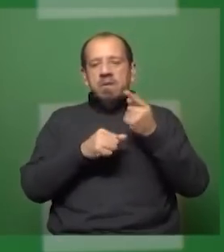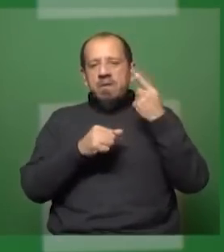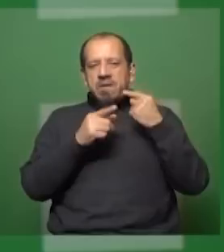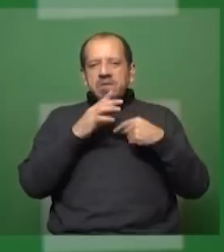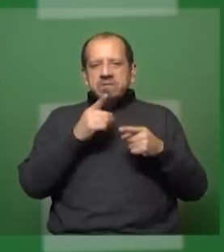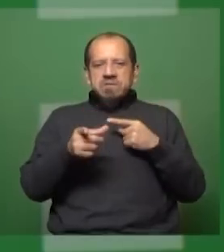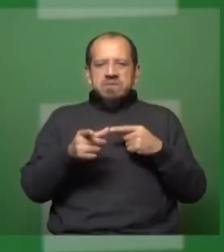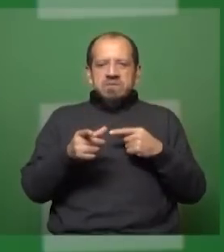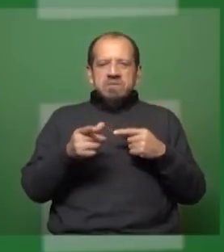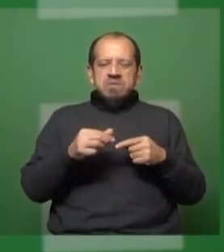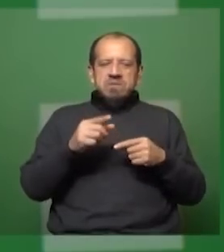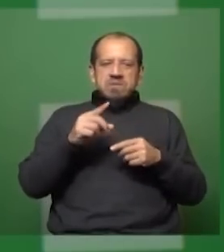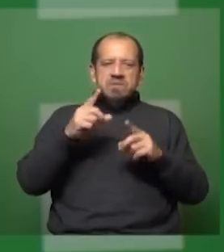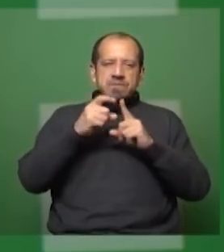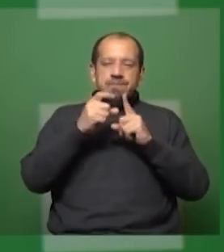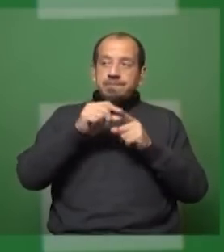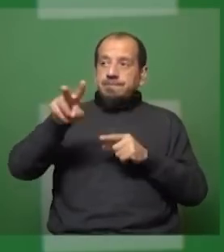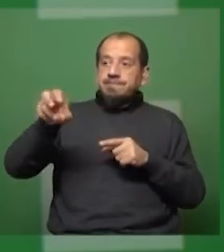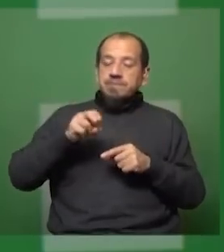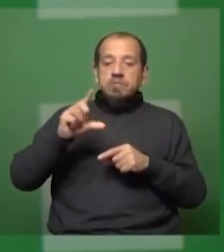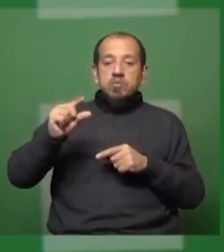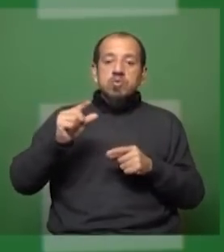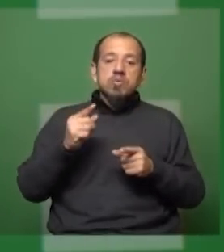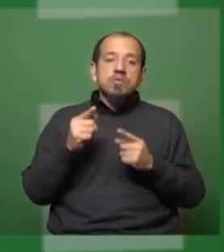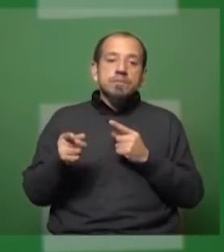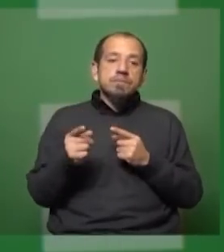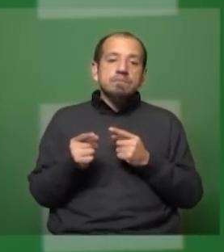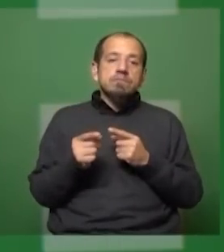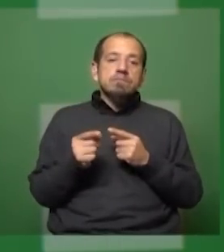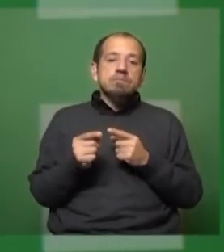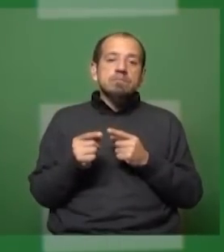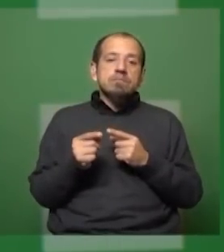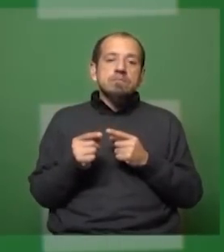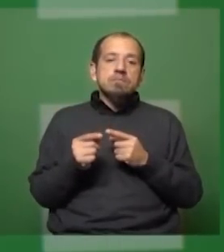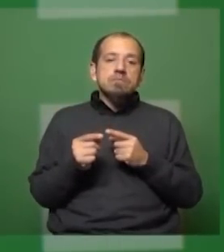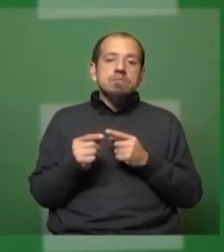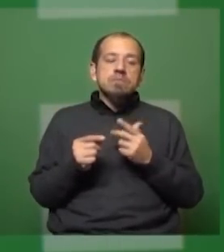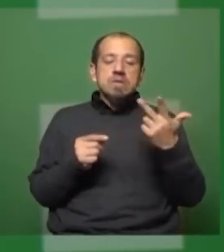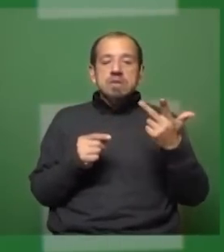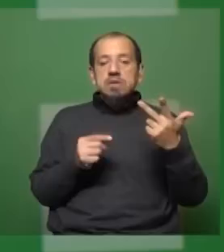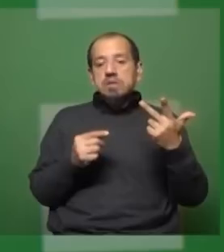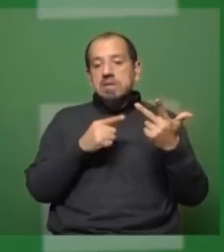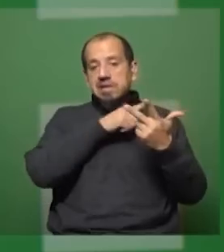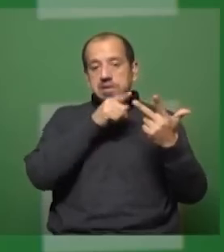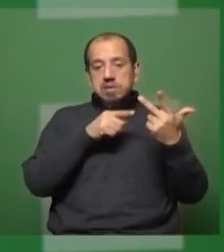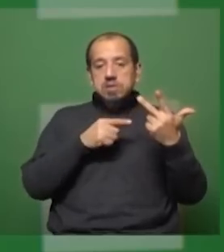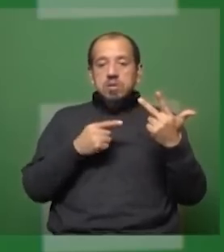entran menos dólares y Divisas al Uruguay uno de cada tres